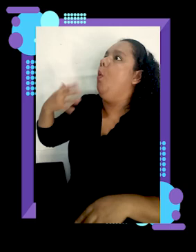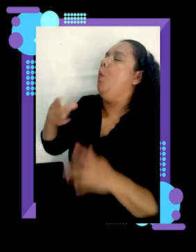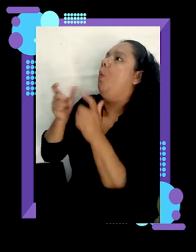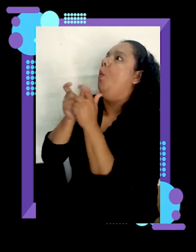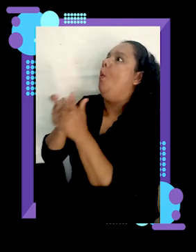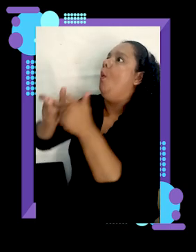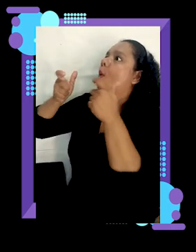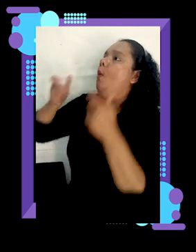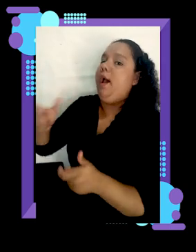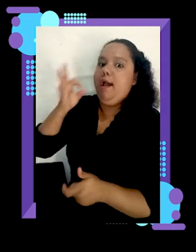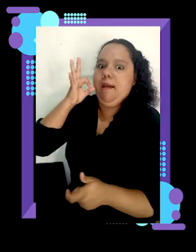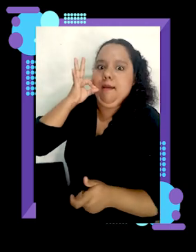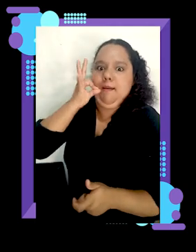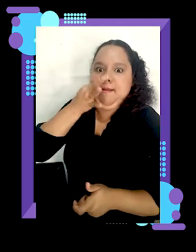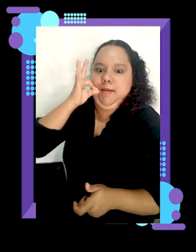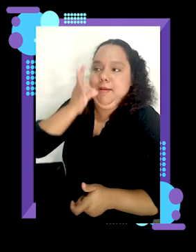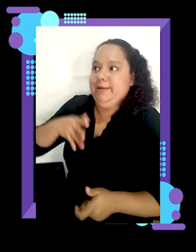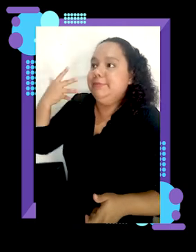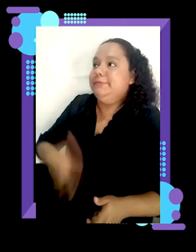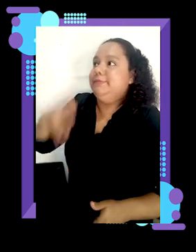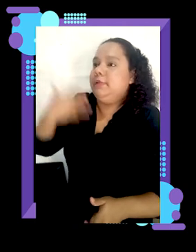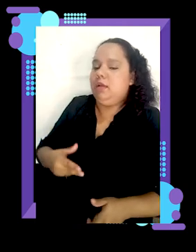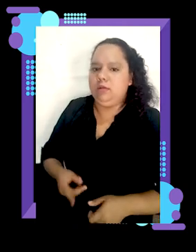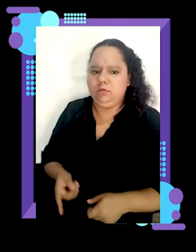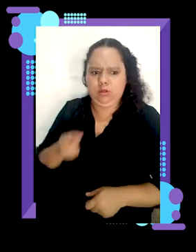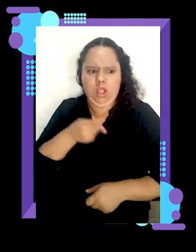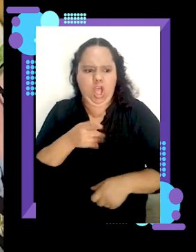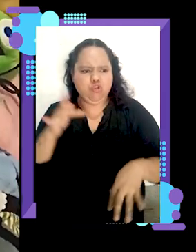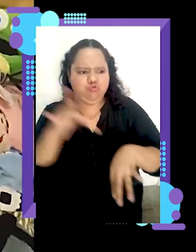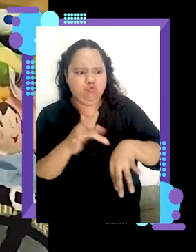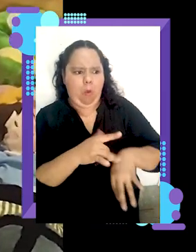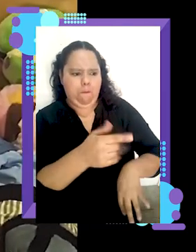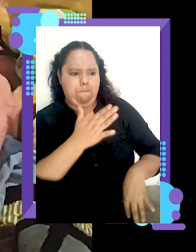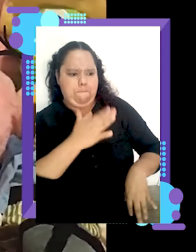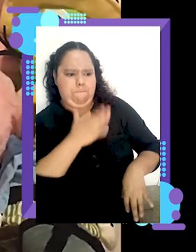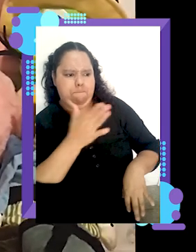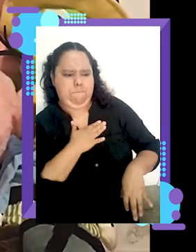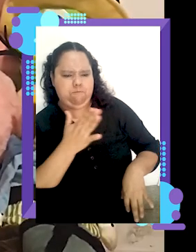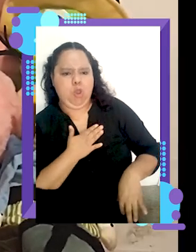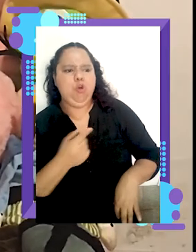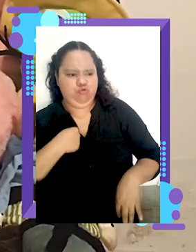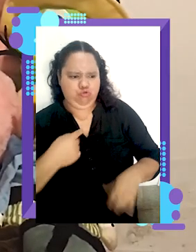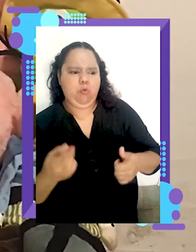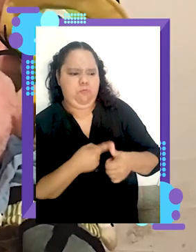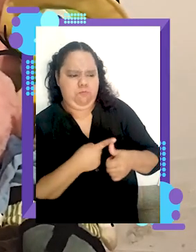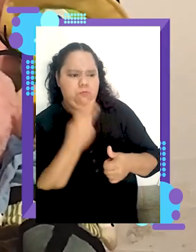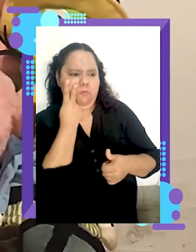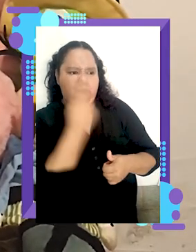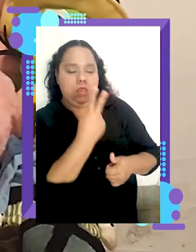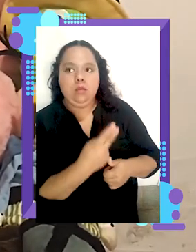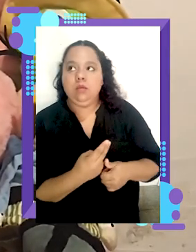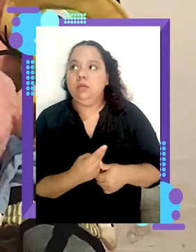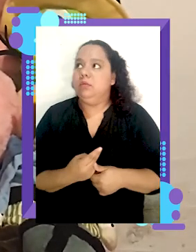¡qué grande ese zapote! Y entonces Adabiu dijo, ¡no lo toques! ¡Es mío! ¡Yo lo vi